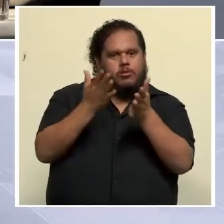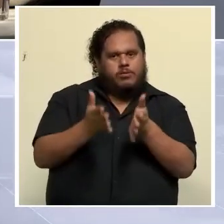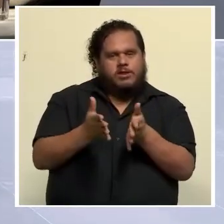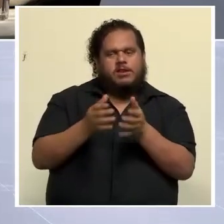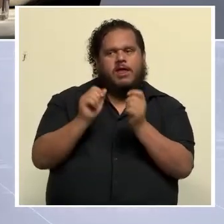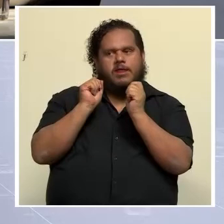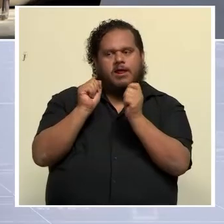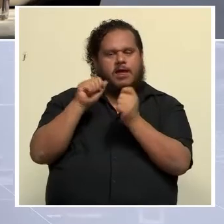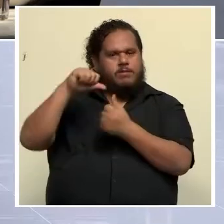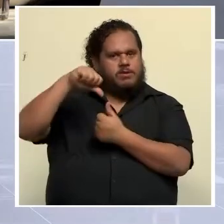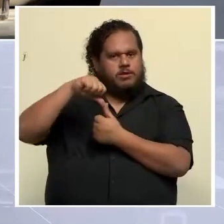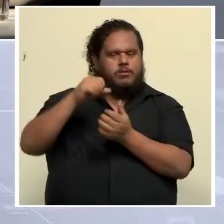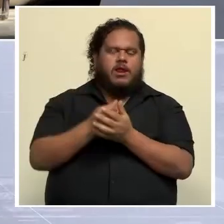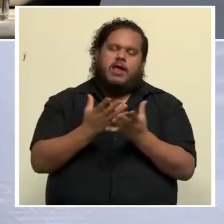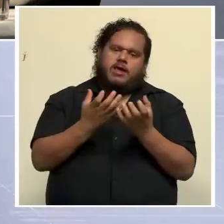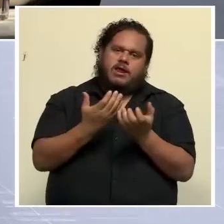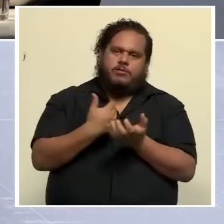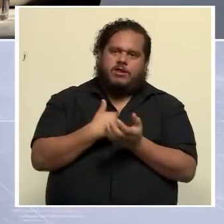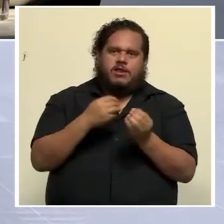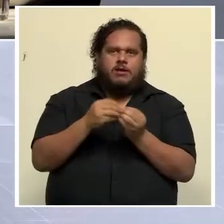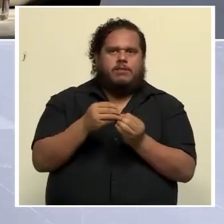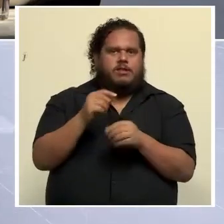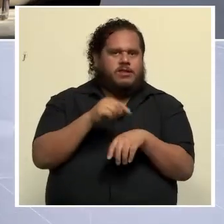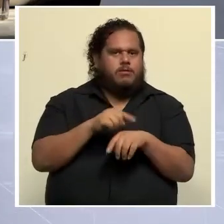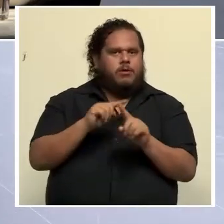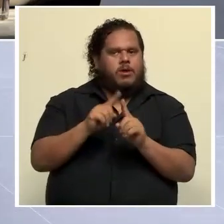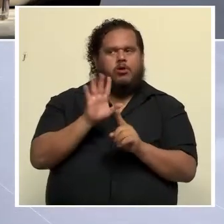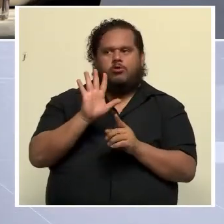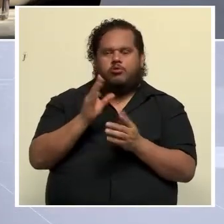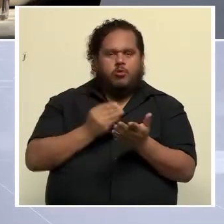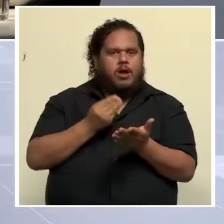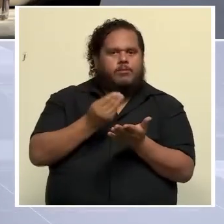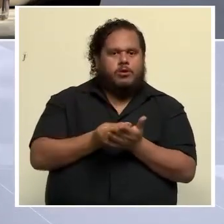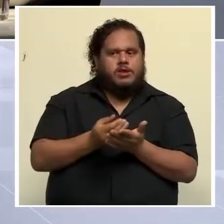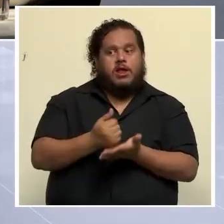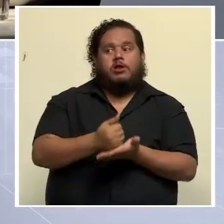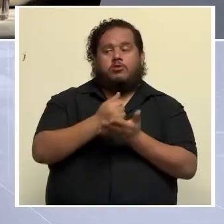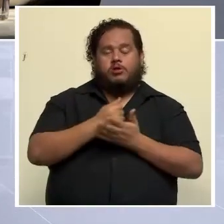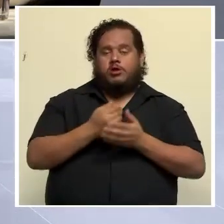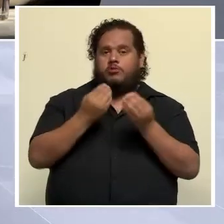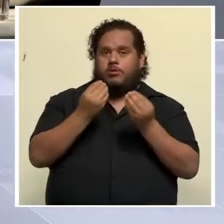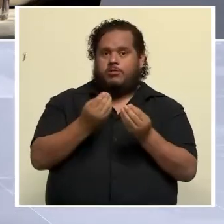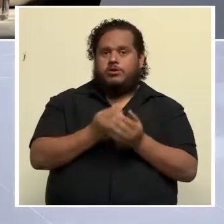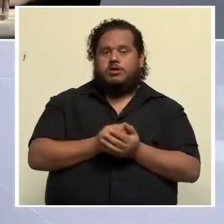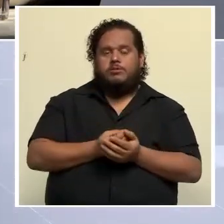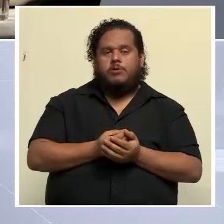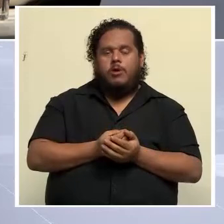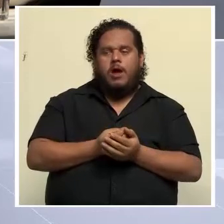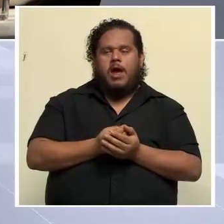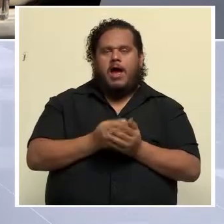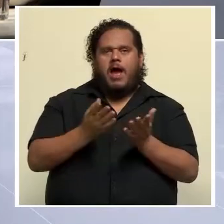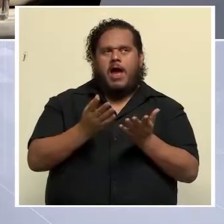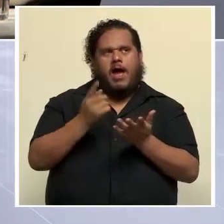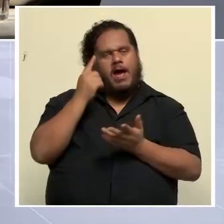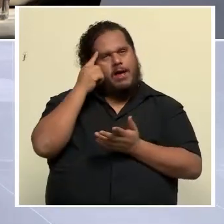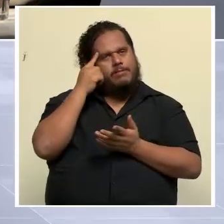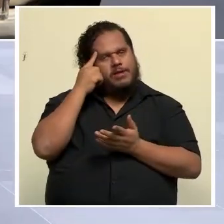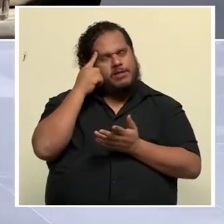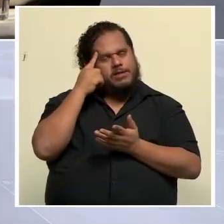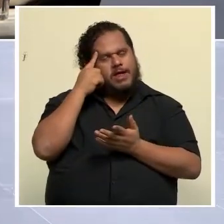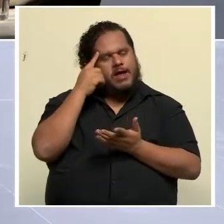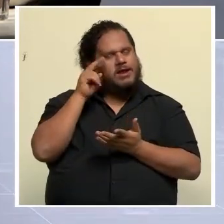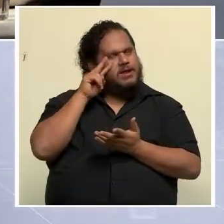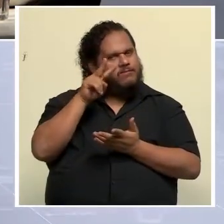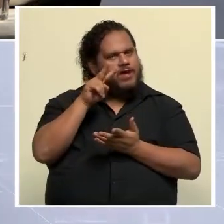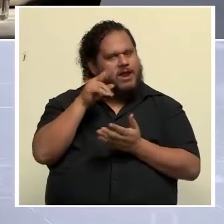un pincelazo, quisiéramos tener más tiempo, pero su aporte nos ayuda muchísimo a dimensionar el